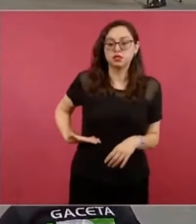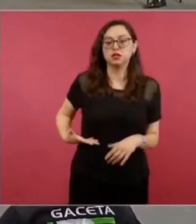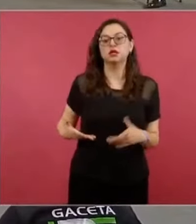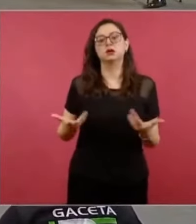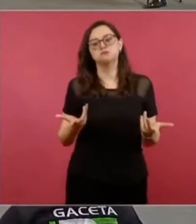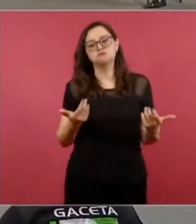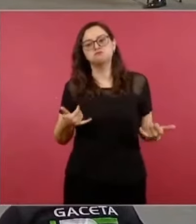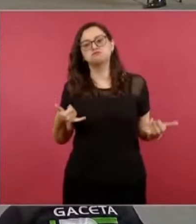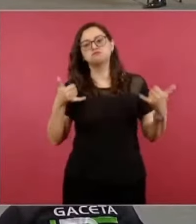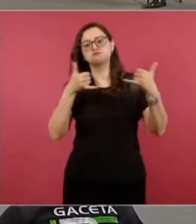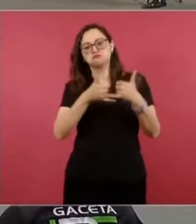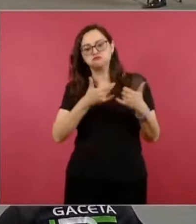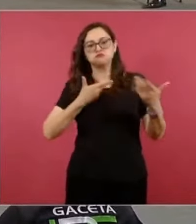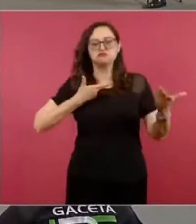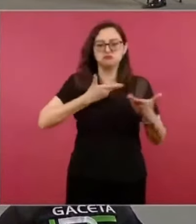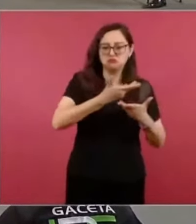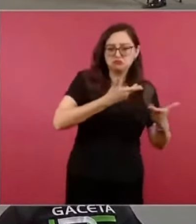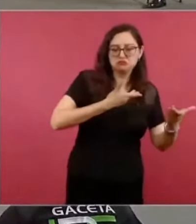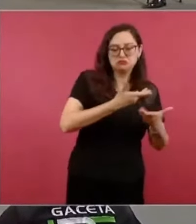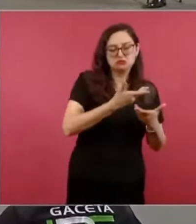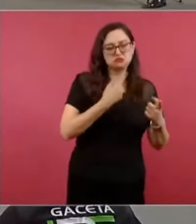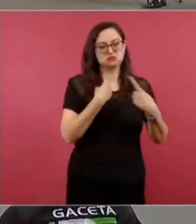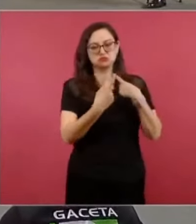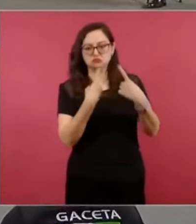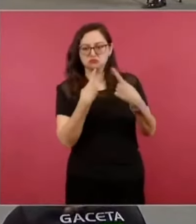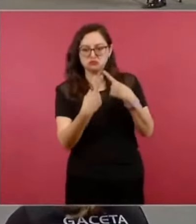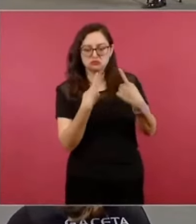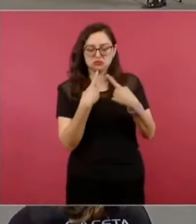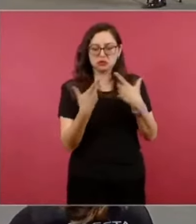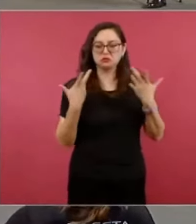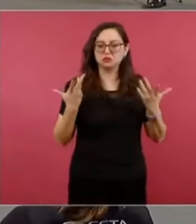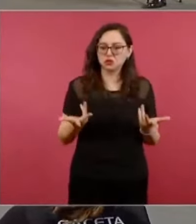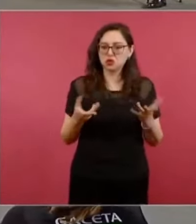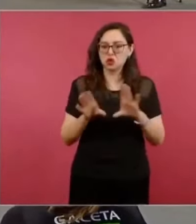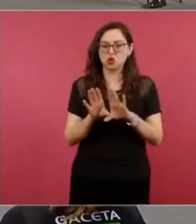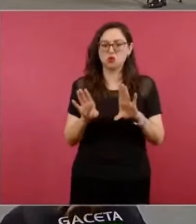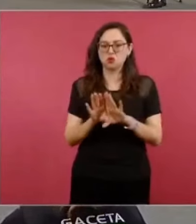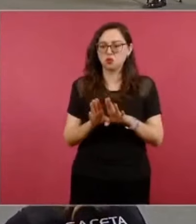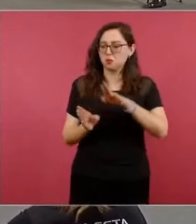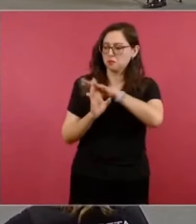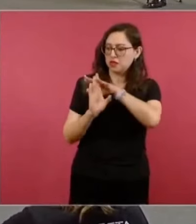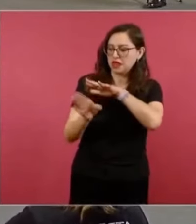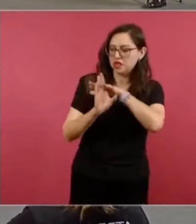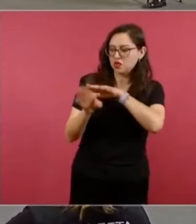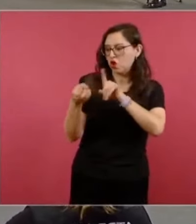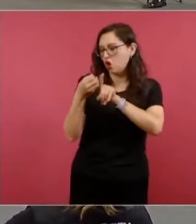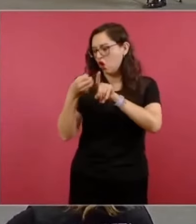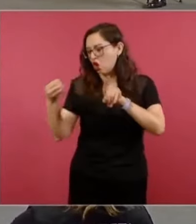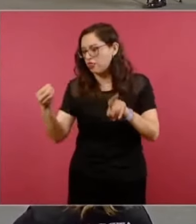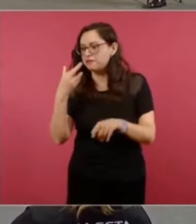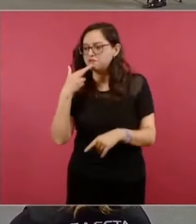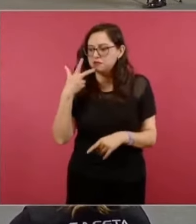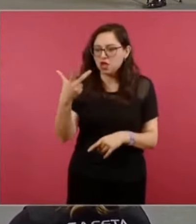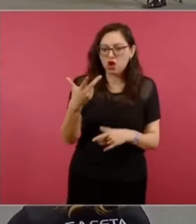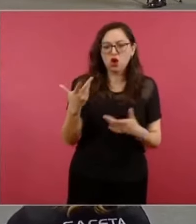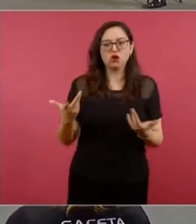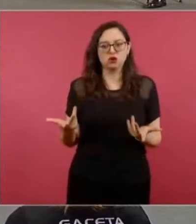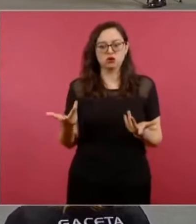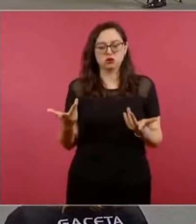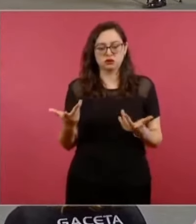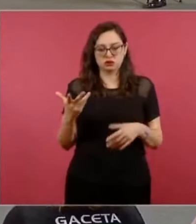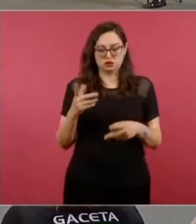discutieron cómo gestionar más eficazmente la migración hemisférica,